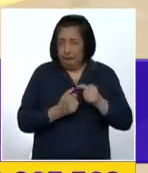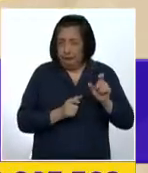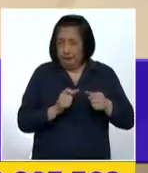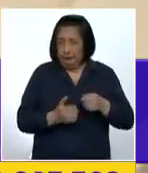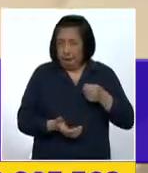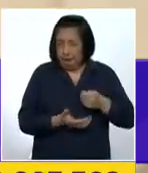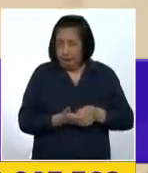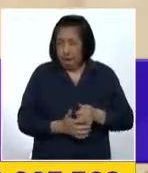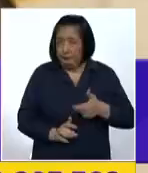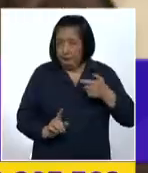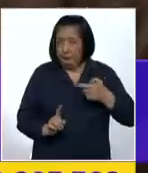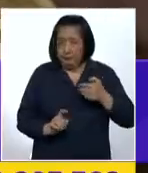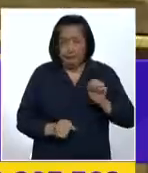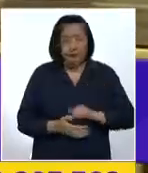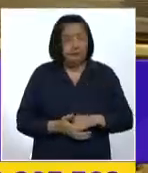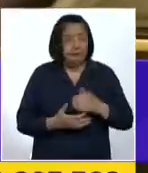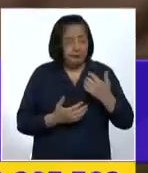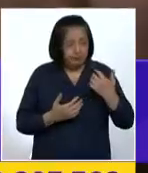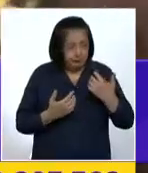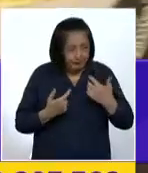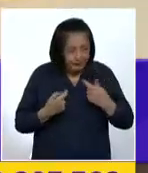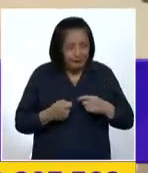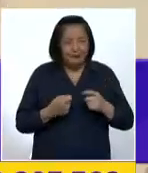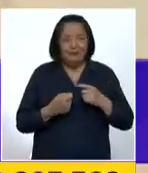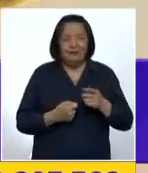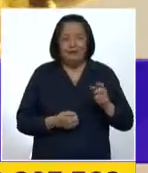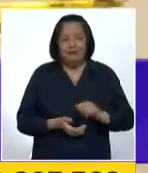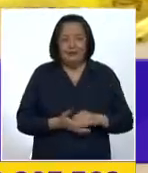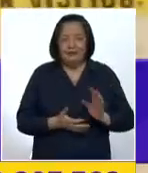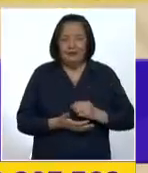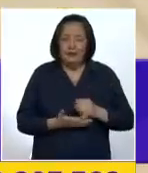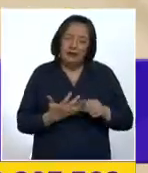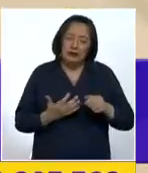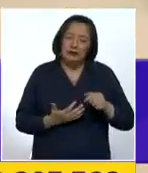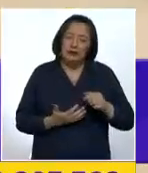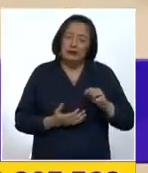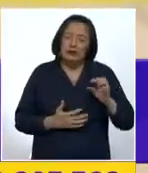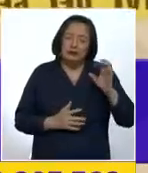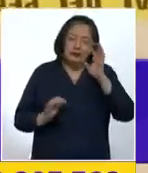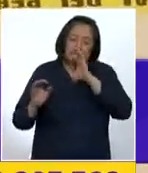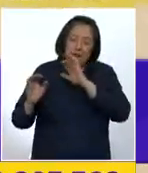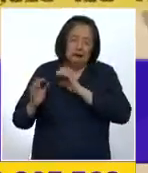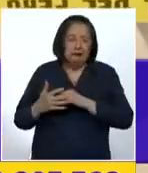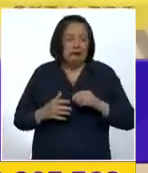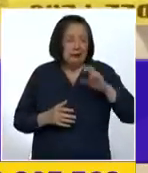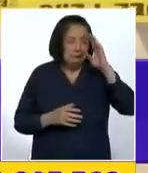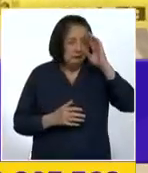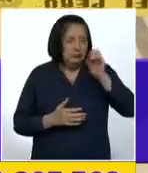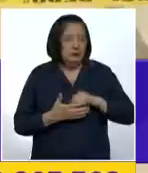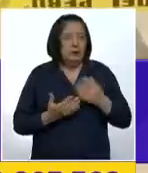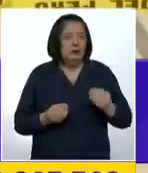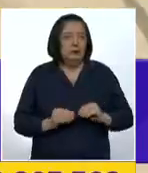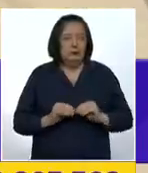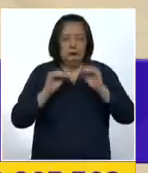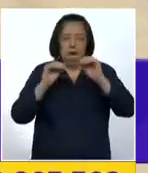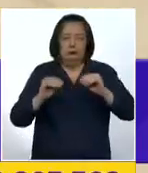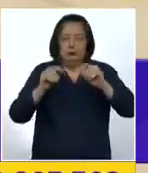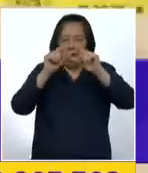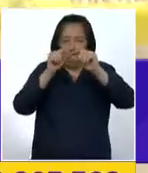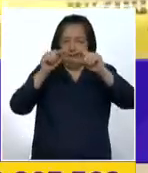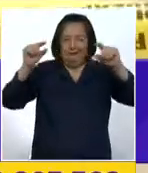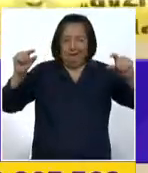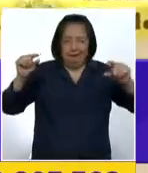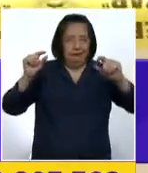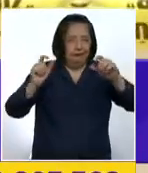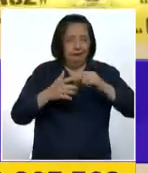sicarios, esta banda de delincuentes ha intentado despistar a la policía colocando estas calcomanías blancas para que